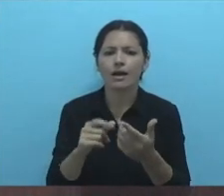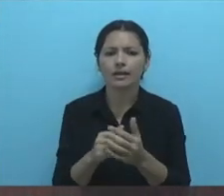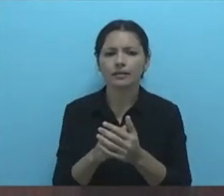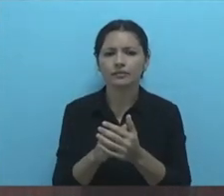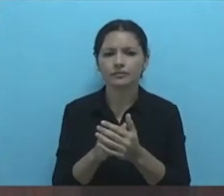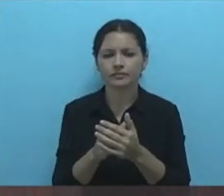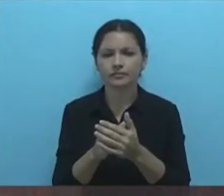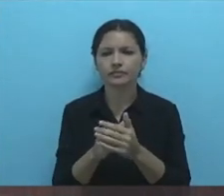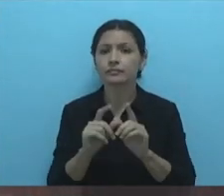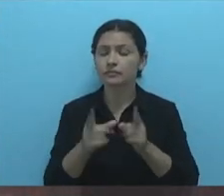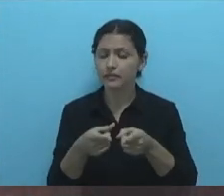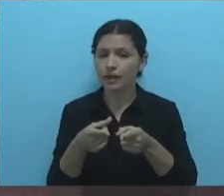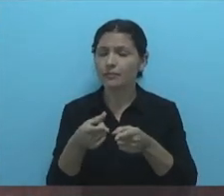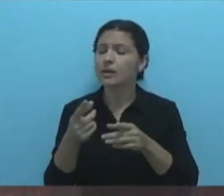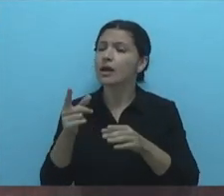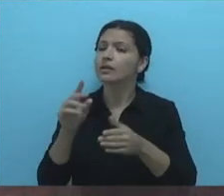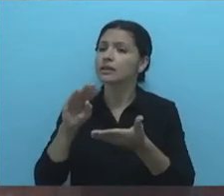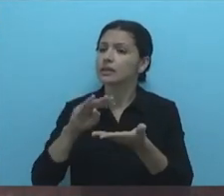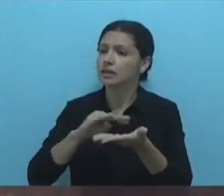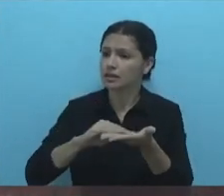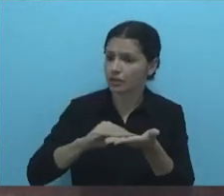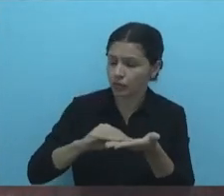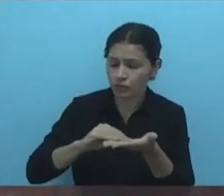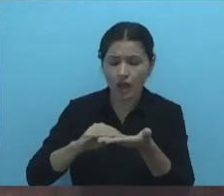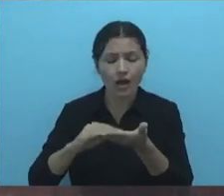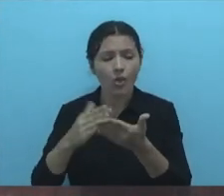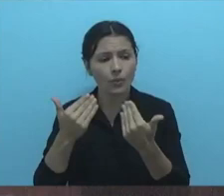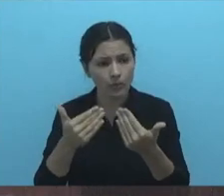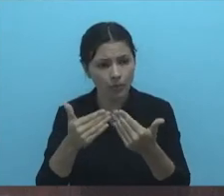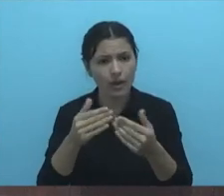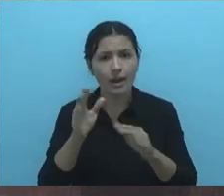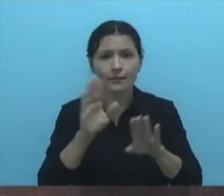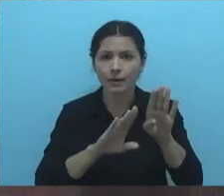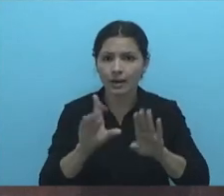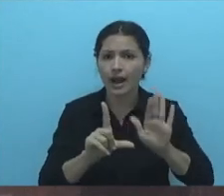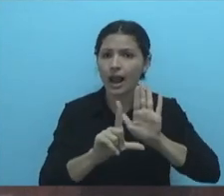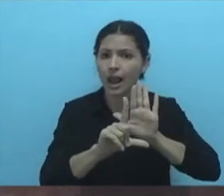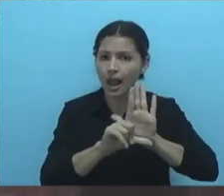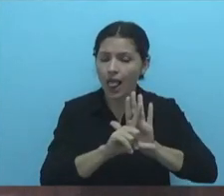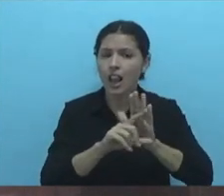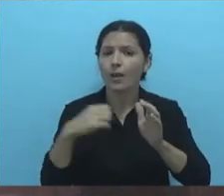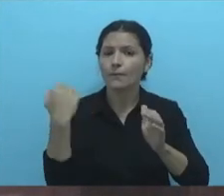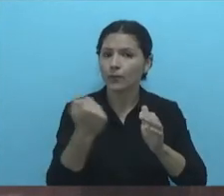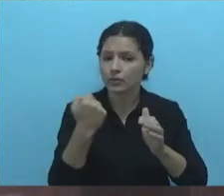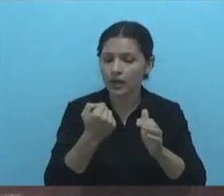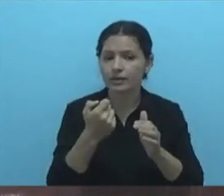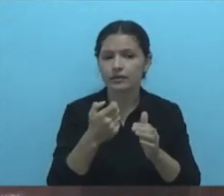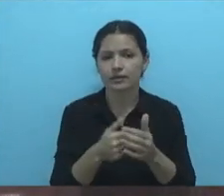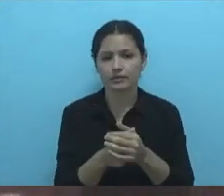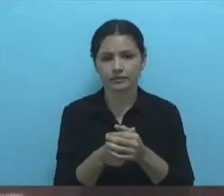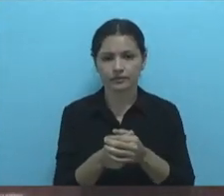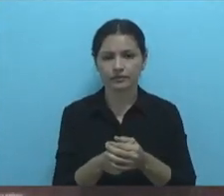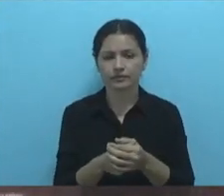las legisladoras defendiendo las leyes que Argentina necesita para seguir ampliando un sistema de protección que a todas luces en el caso de este niño